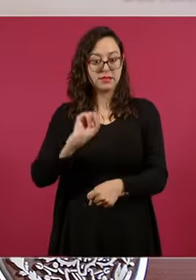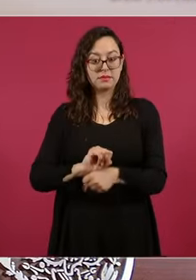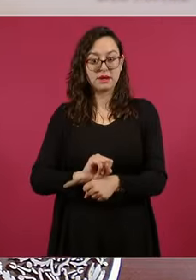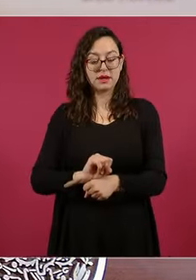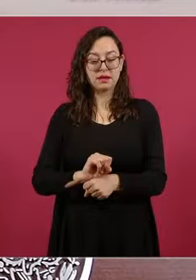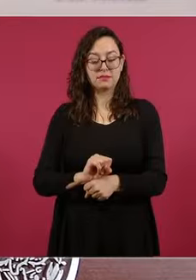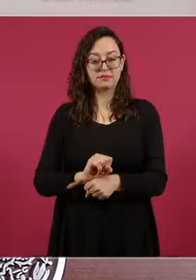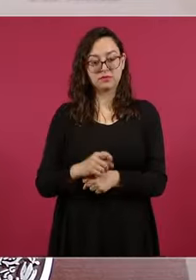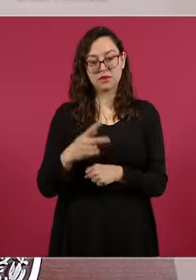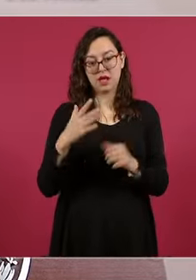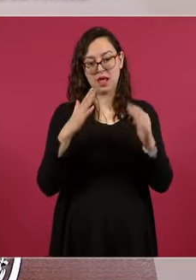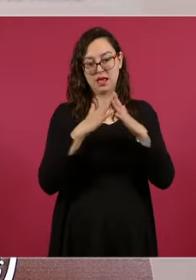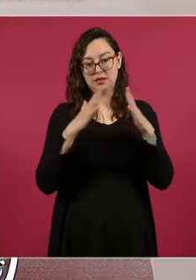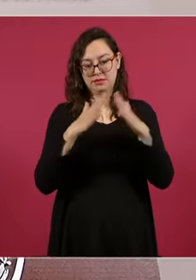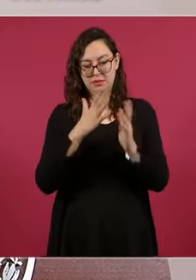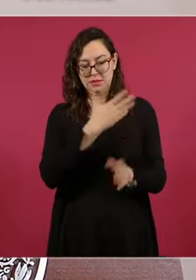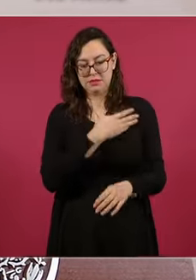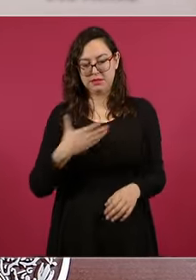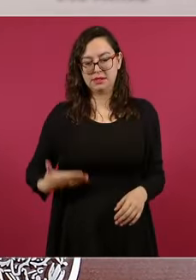Los Pinos,